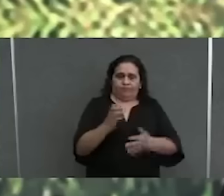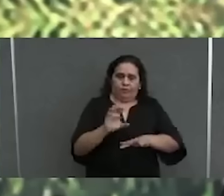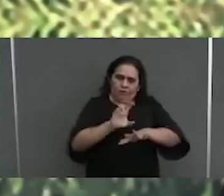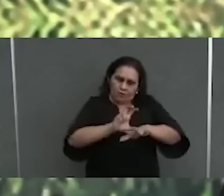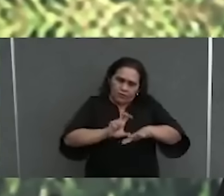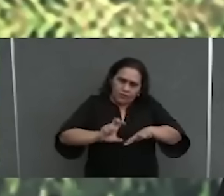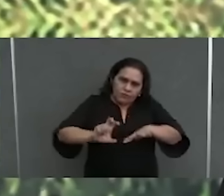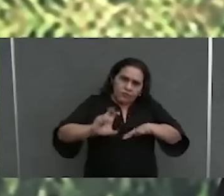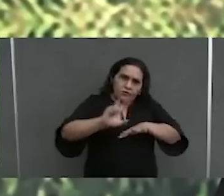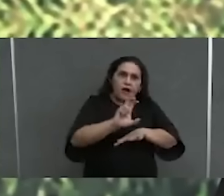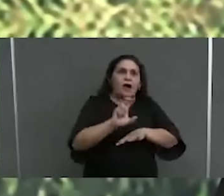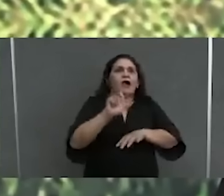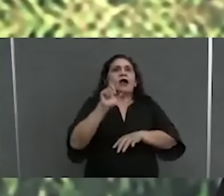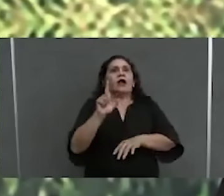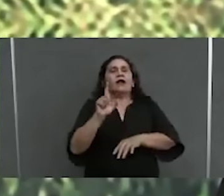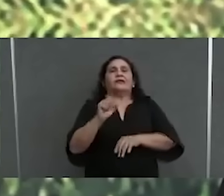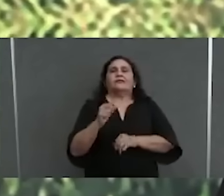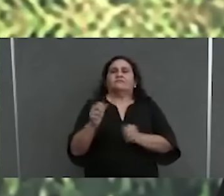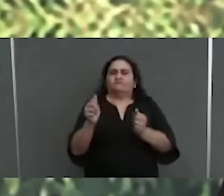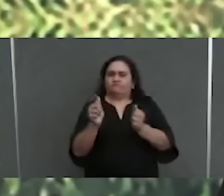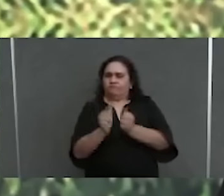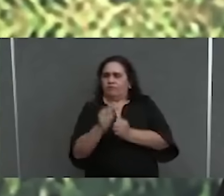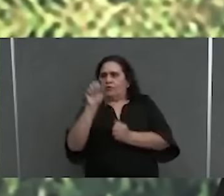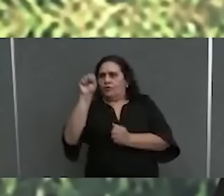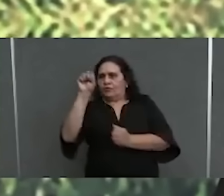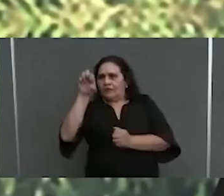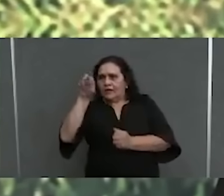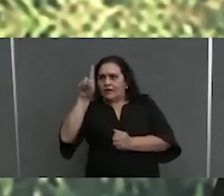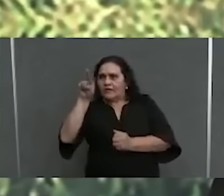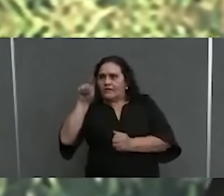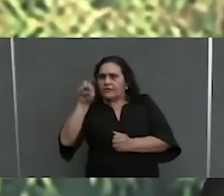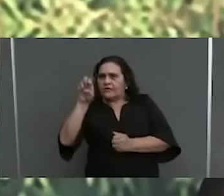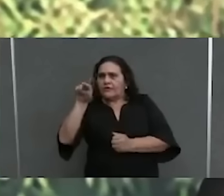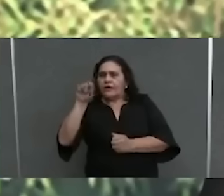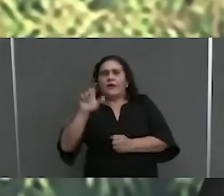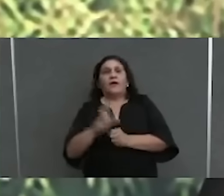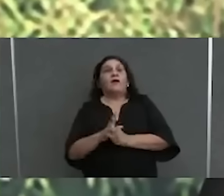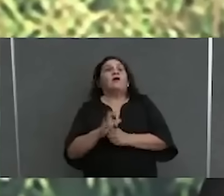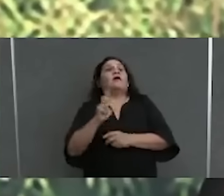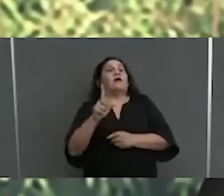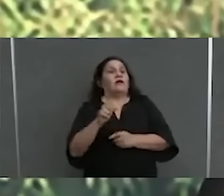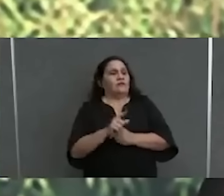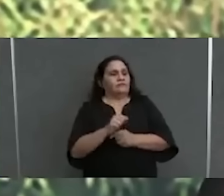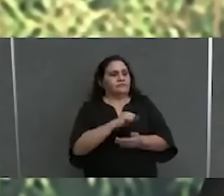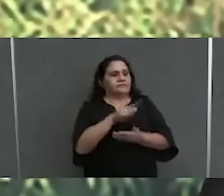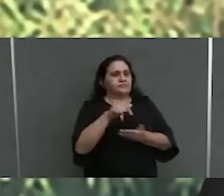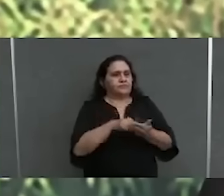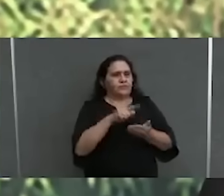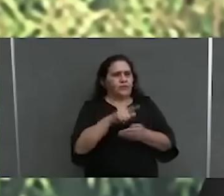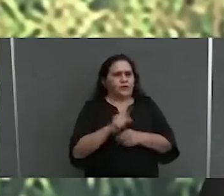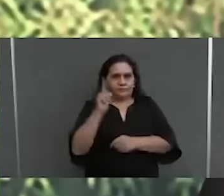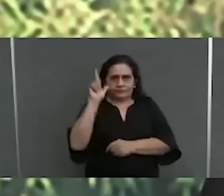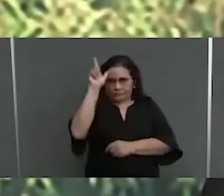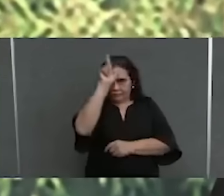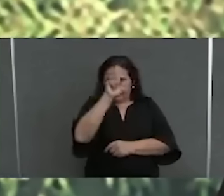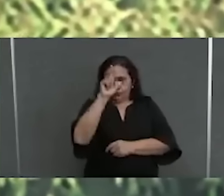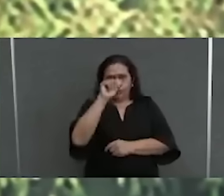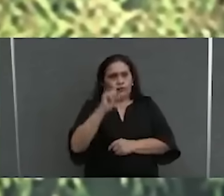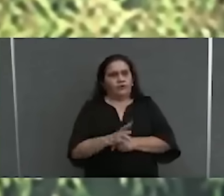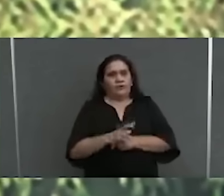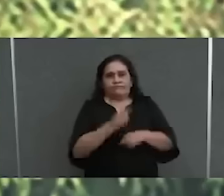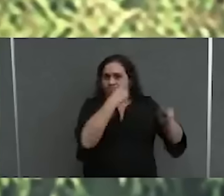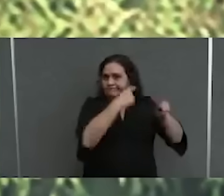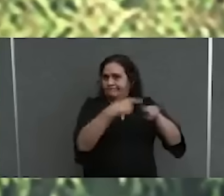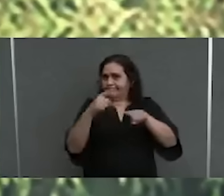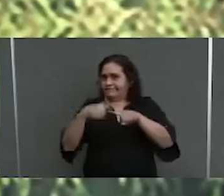Maya Sedena en esos 110 hectáreas? Pues van a crear un centro logístico estratégico que va a permitir diversas tipos